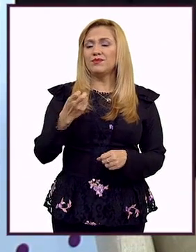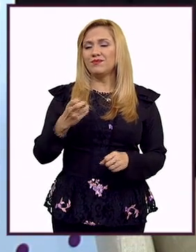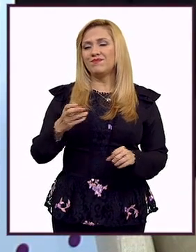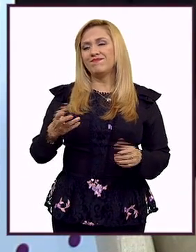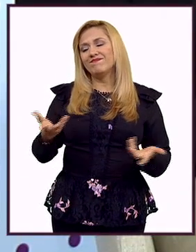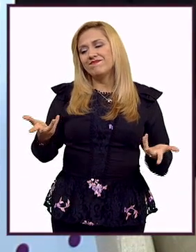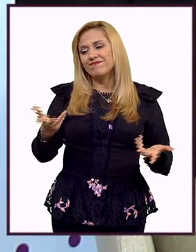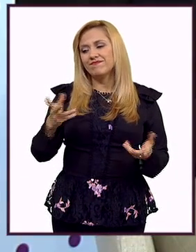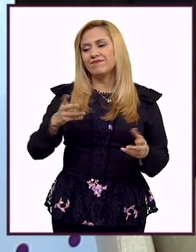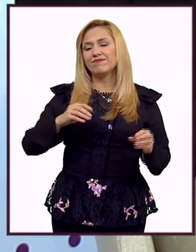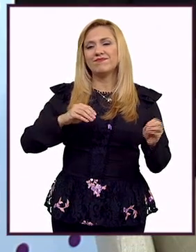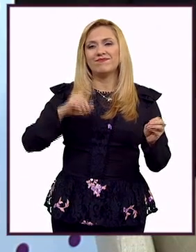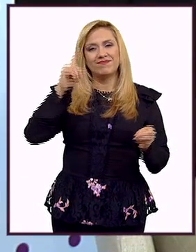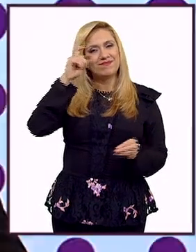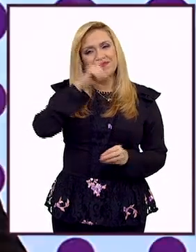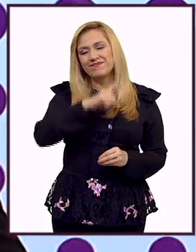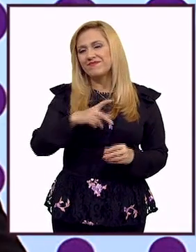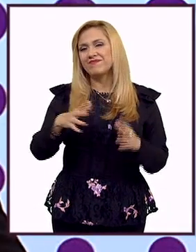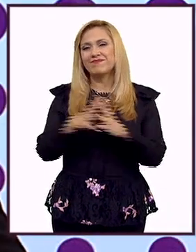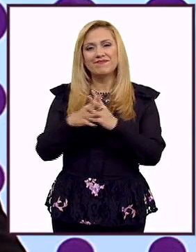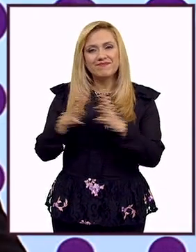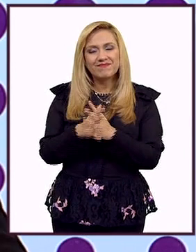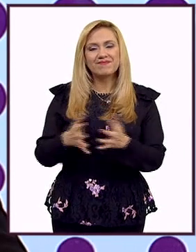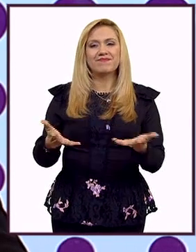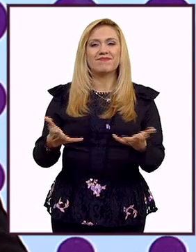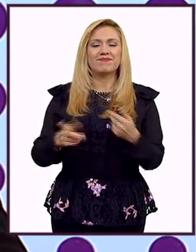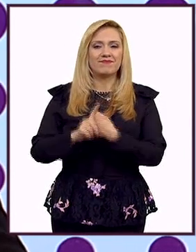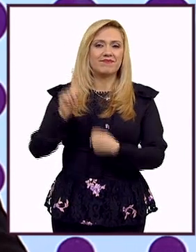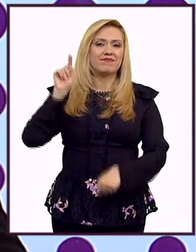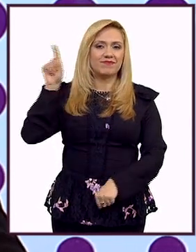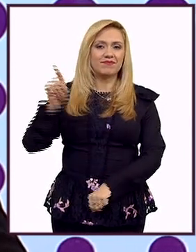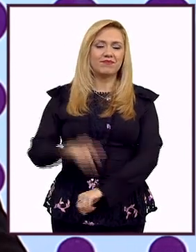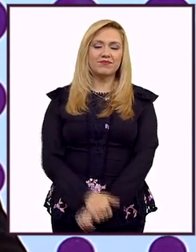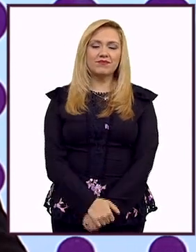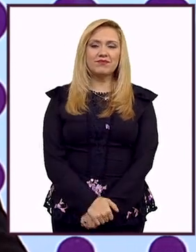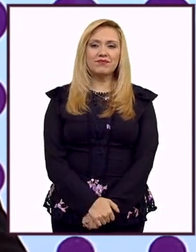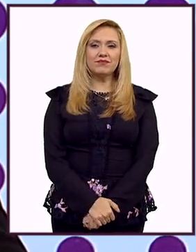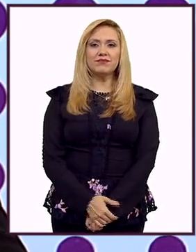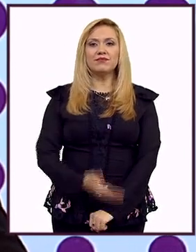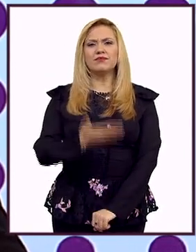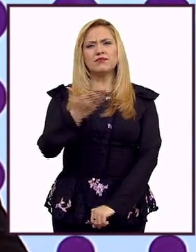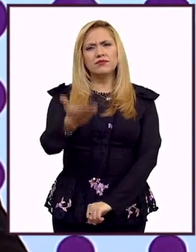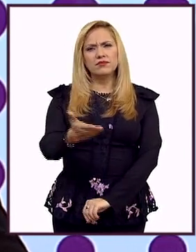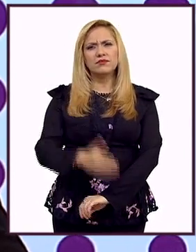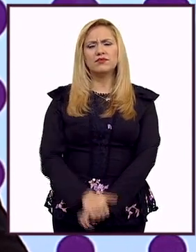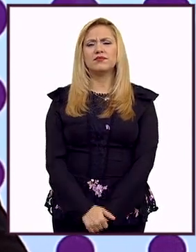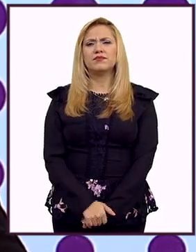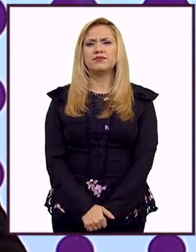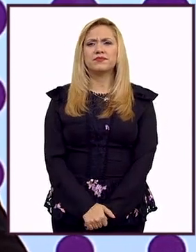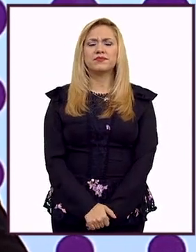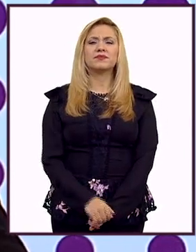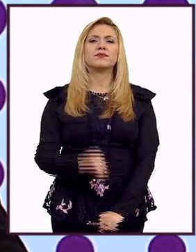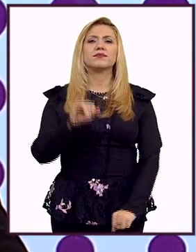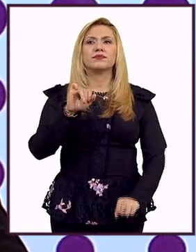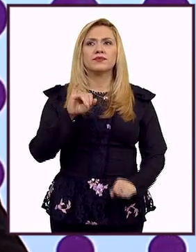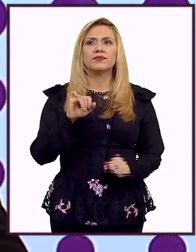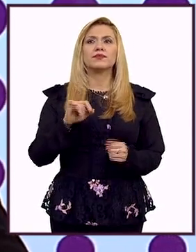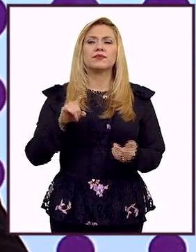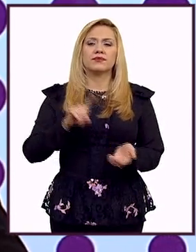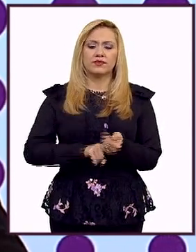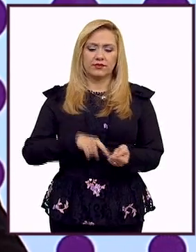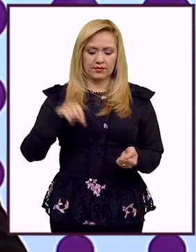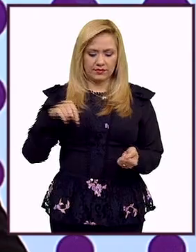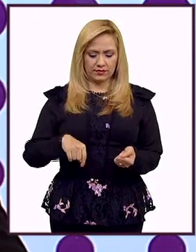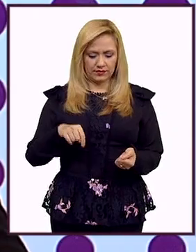condiciones en que las deja, digamos, el conflicto armado y el desplazamiento. Claro. María Elena, ¿querías comentar algo? Sí, nosotros desde